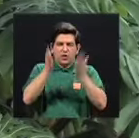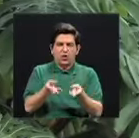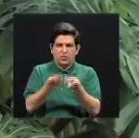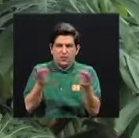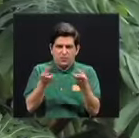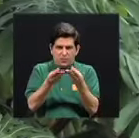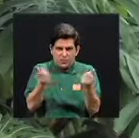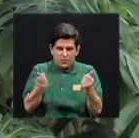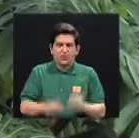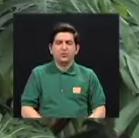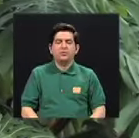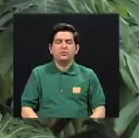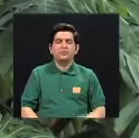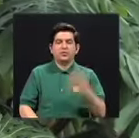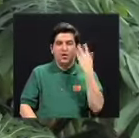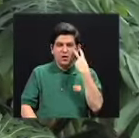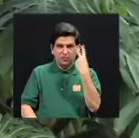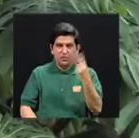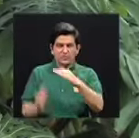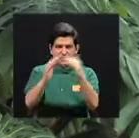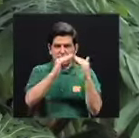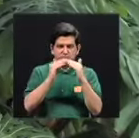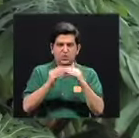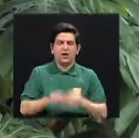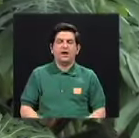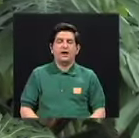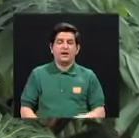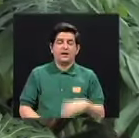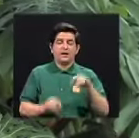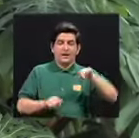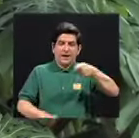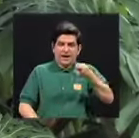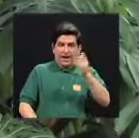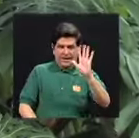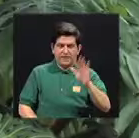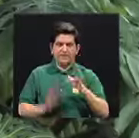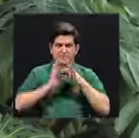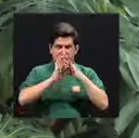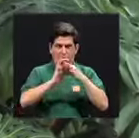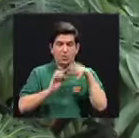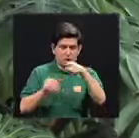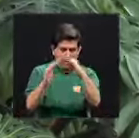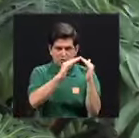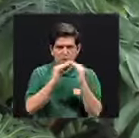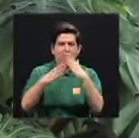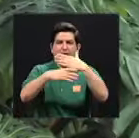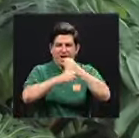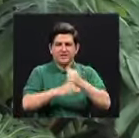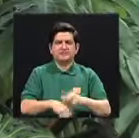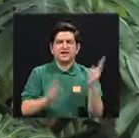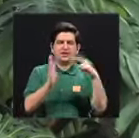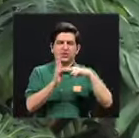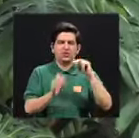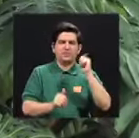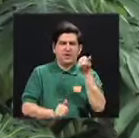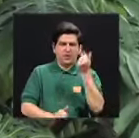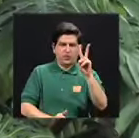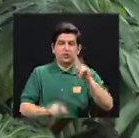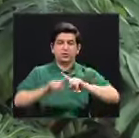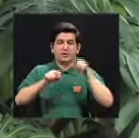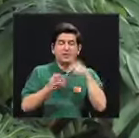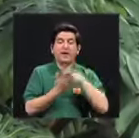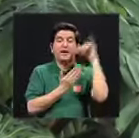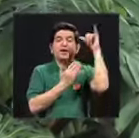es el resultado de un proyecto de producción audiovisual comunitaria que desarrolló el Canal 15 en conjunto con esa comunidad en el